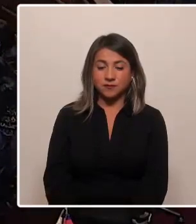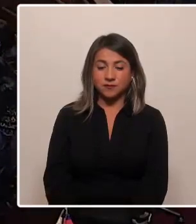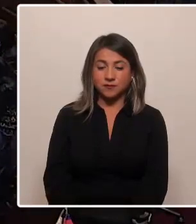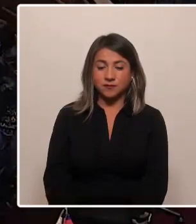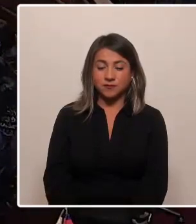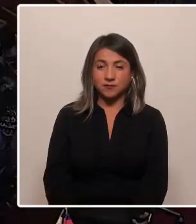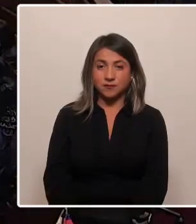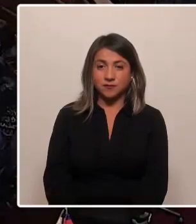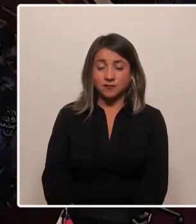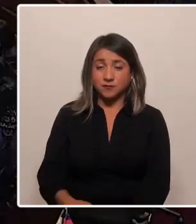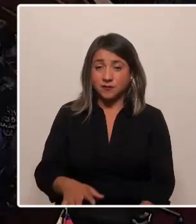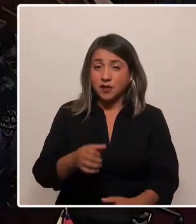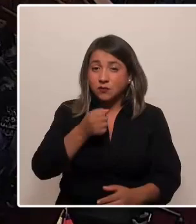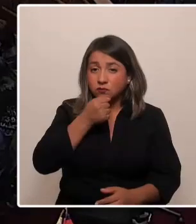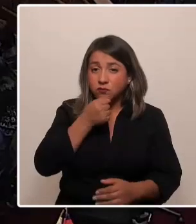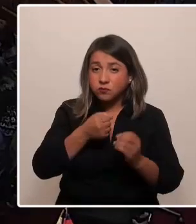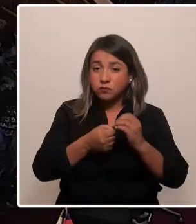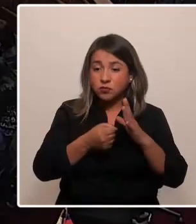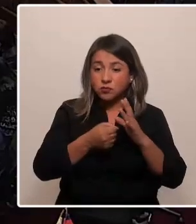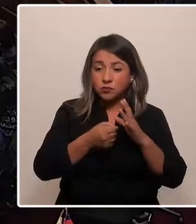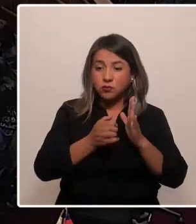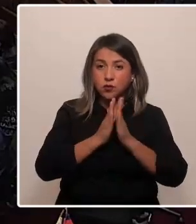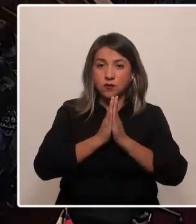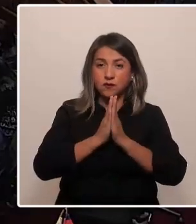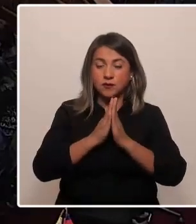Active su micrófono, por favor.